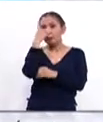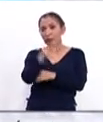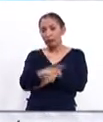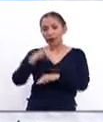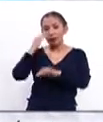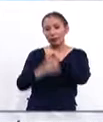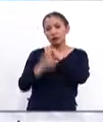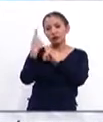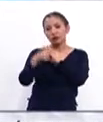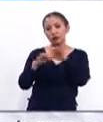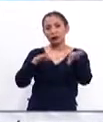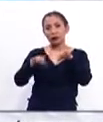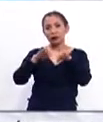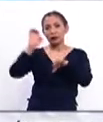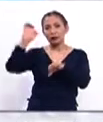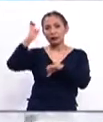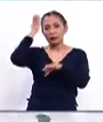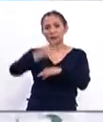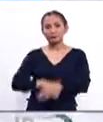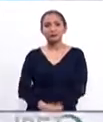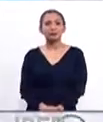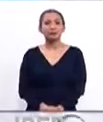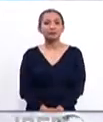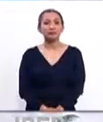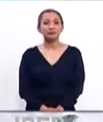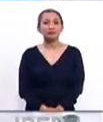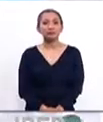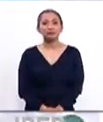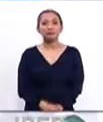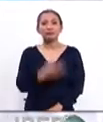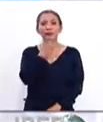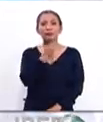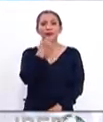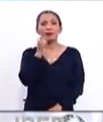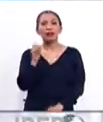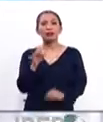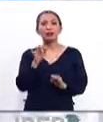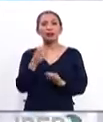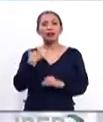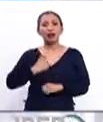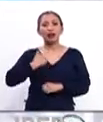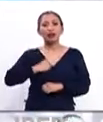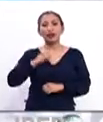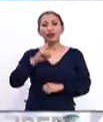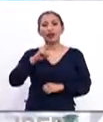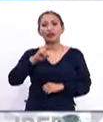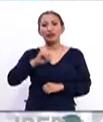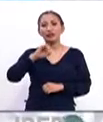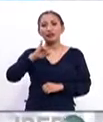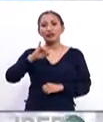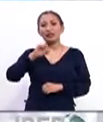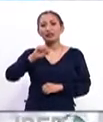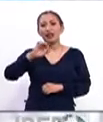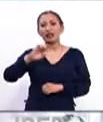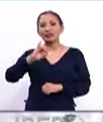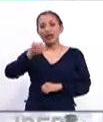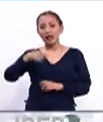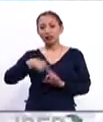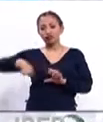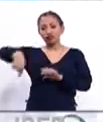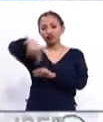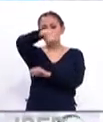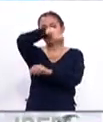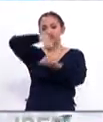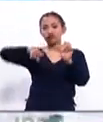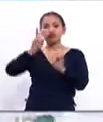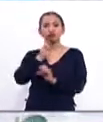así concluir su misión en el espacio. El astronauta de la Agencia Espacial Canadiense, David Saint-Jacques, le dio la vuelta a